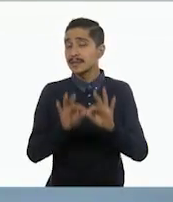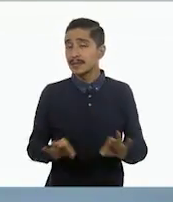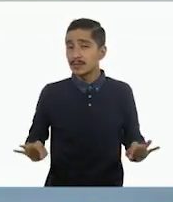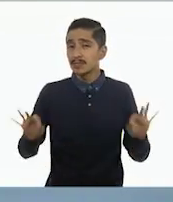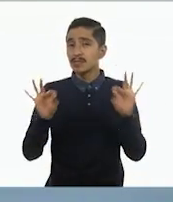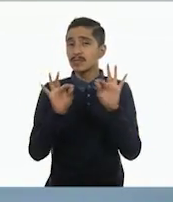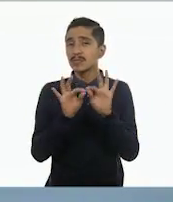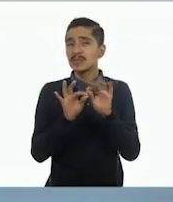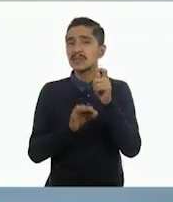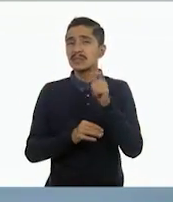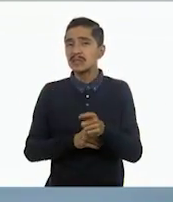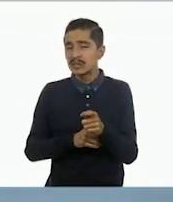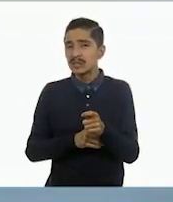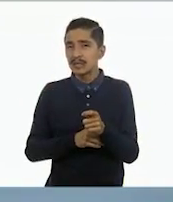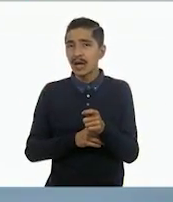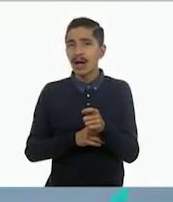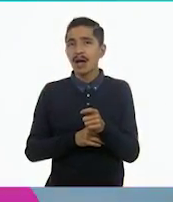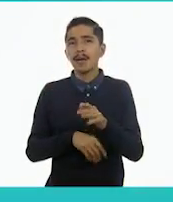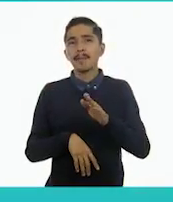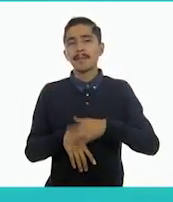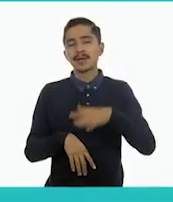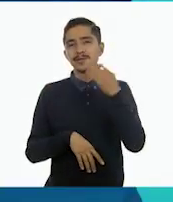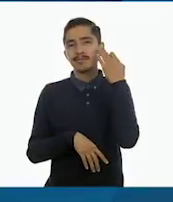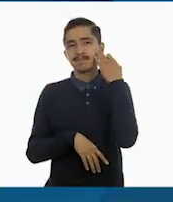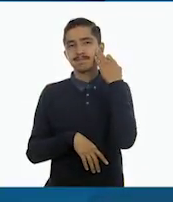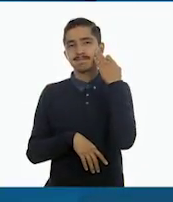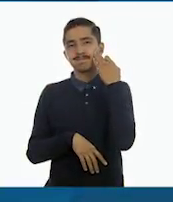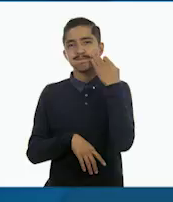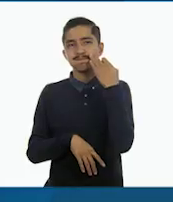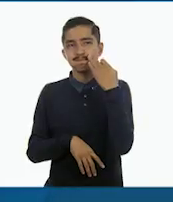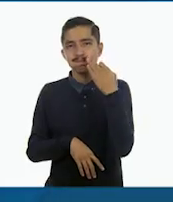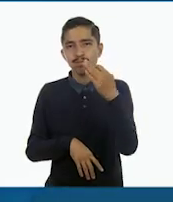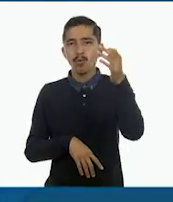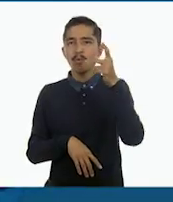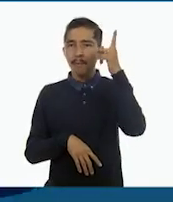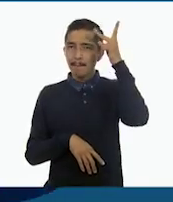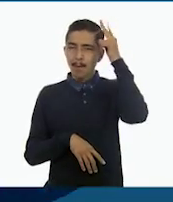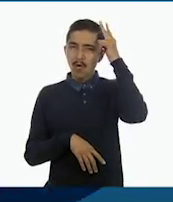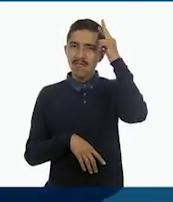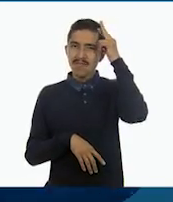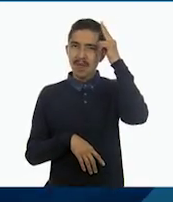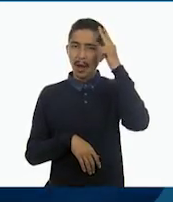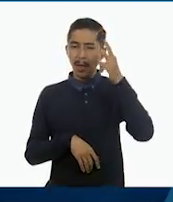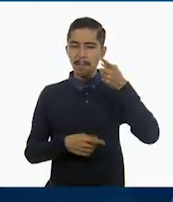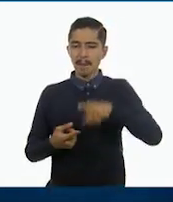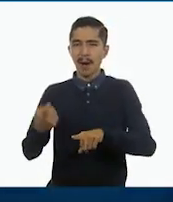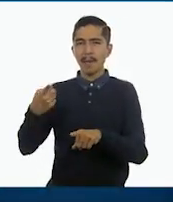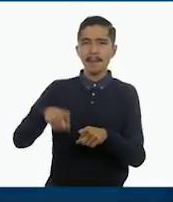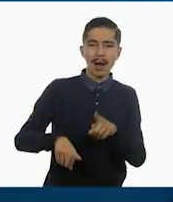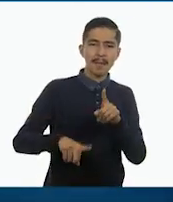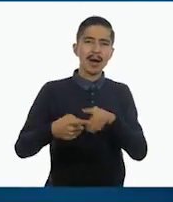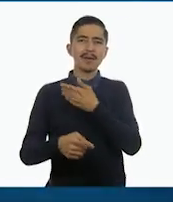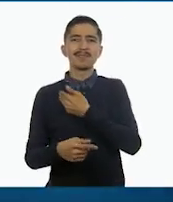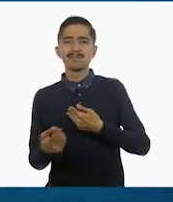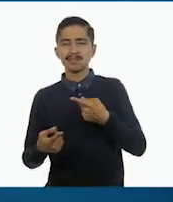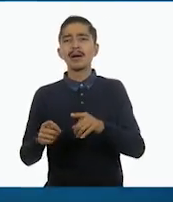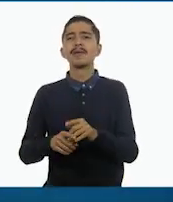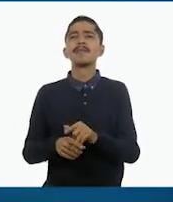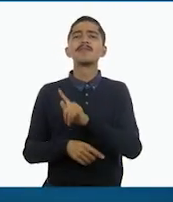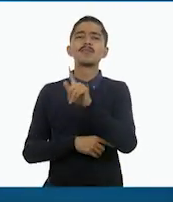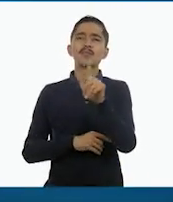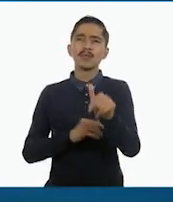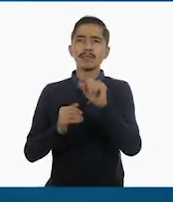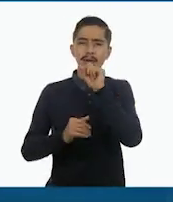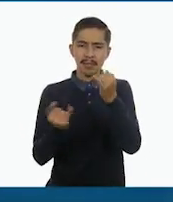importantes fue la larga dictadura de Porfirio Díaz. Otra causa fue la